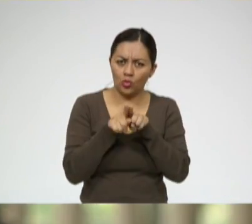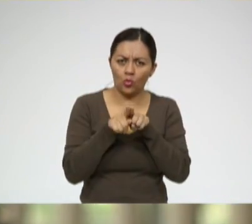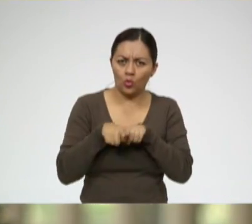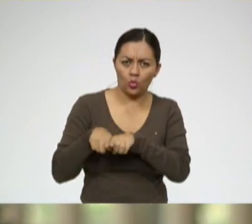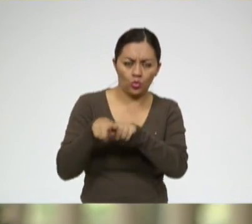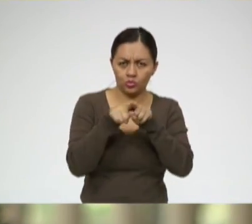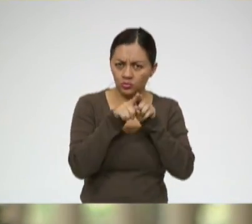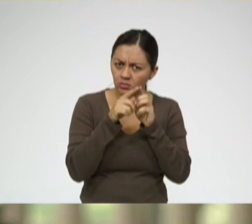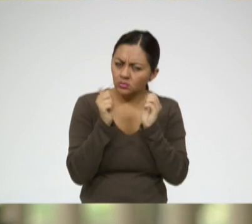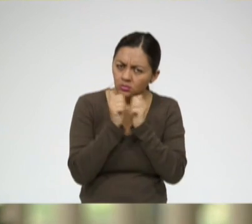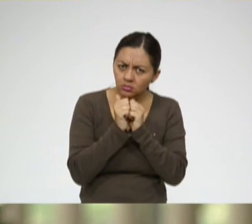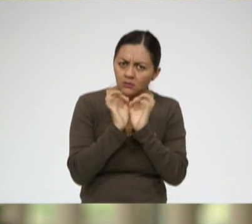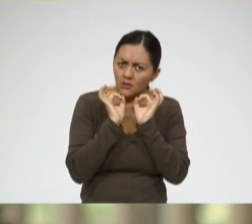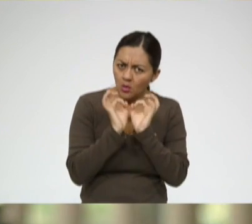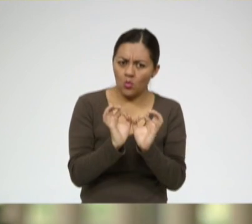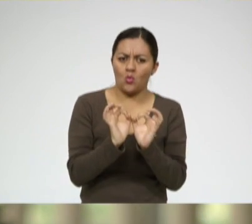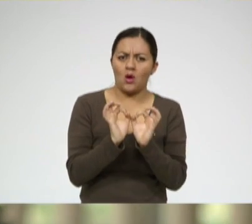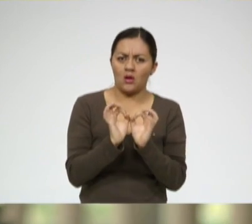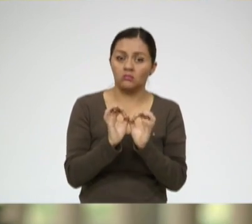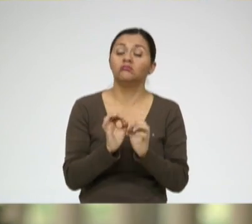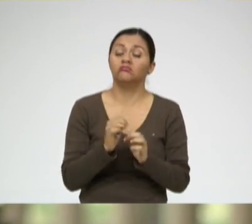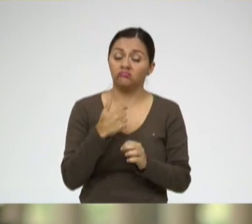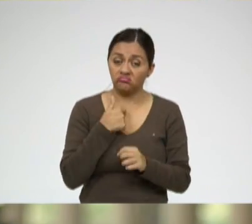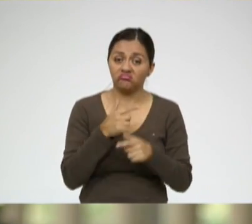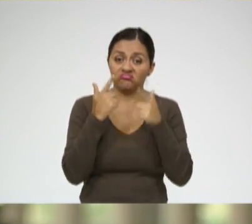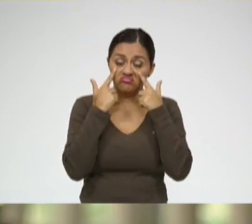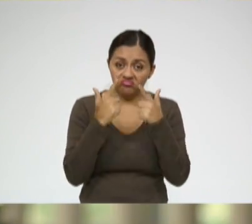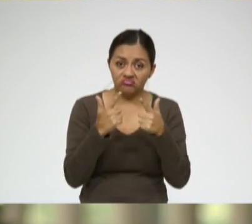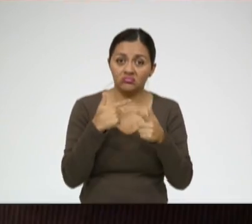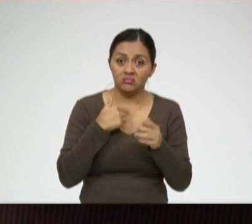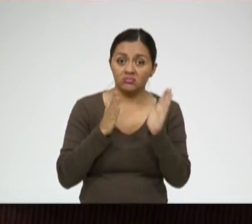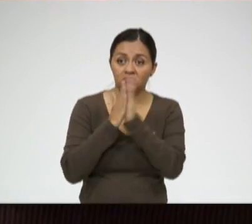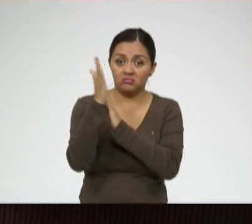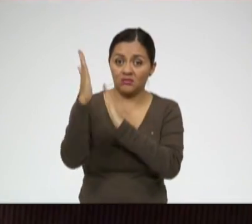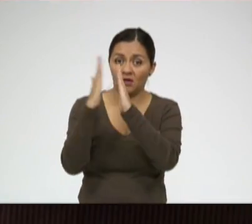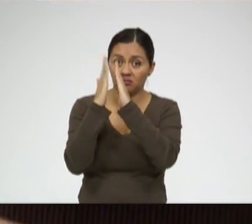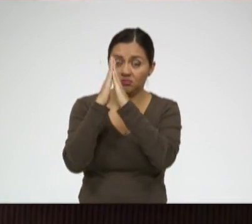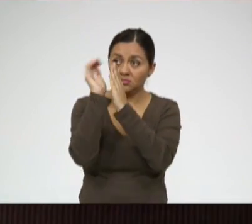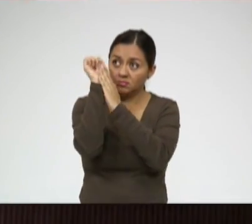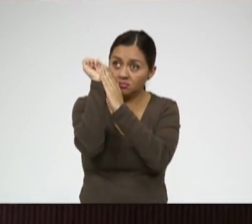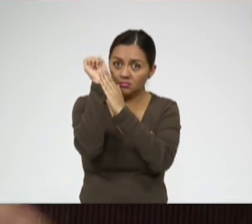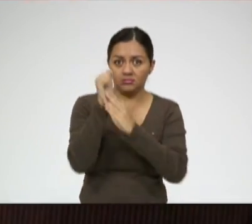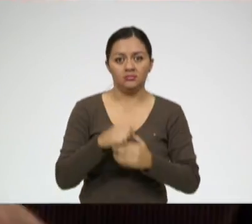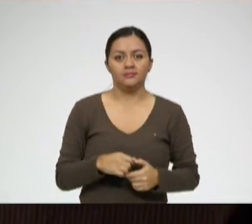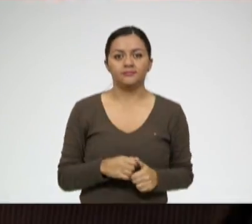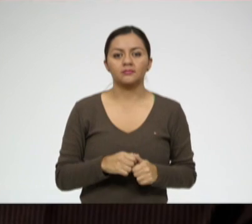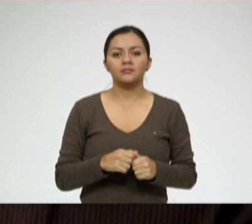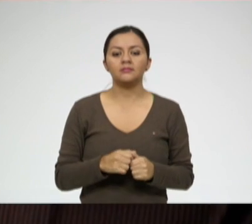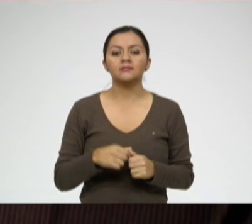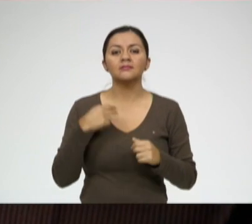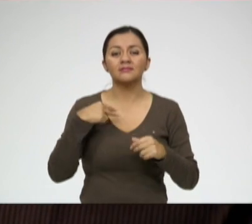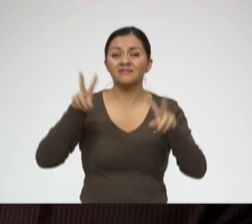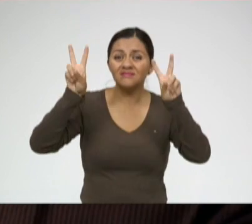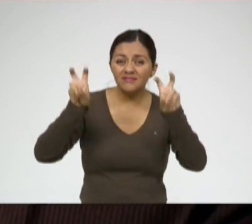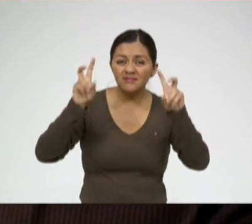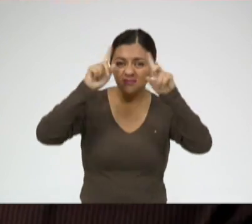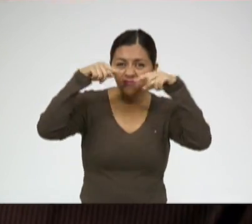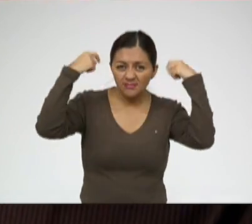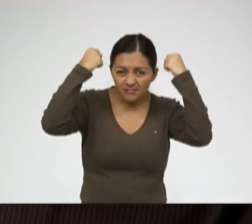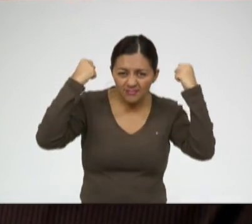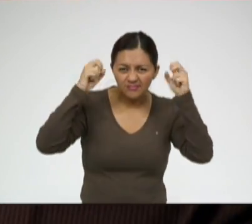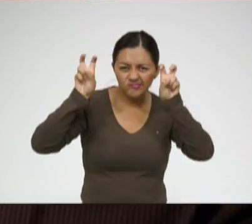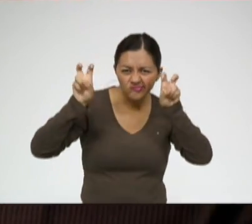sector. Hasta ese extremo nosotros tenemos que trabajar, salir a las casas. Que la pandilla representa todo lo que no tuvieron en